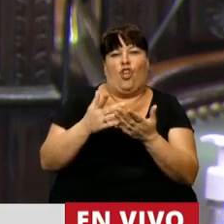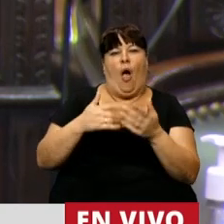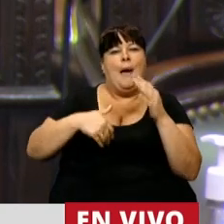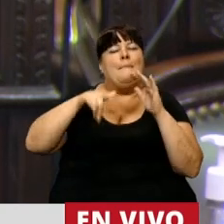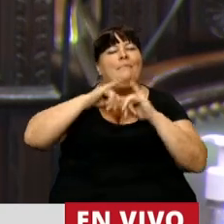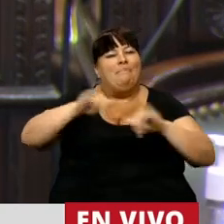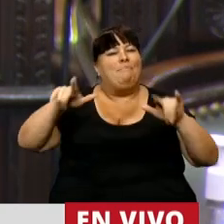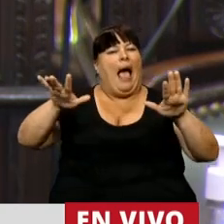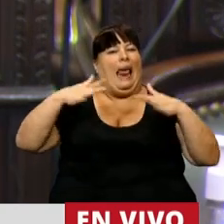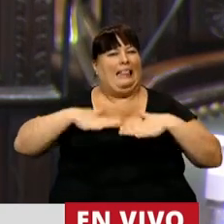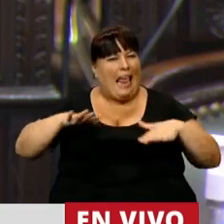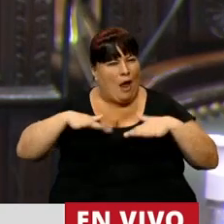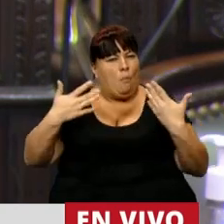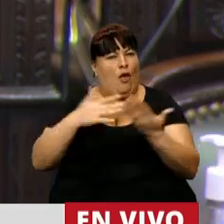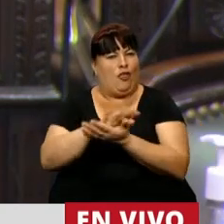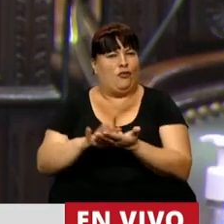mayor tranquilidad.